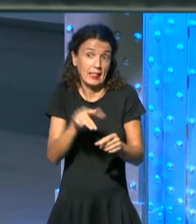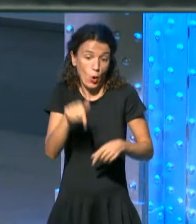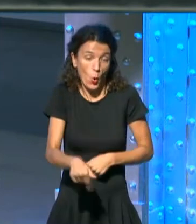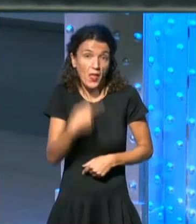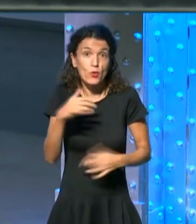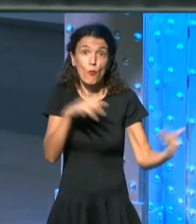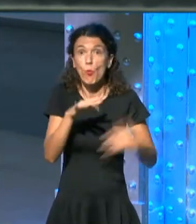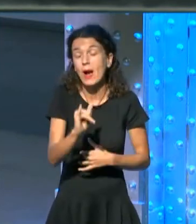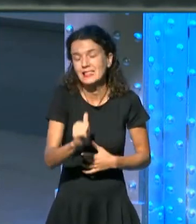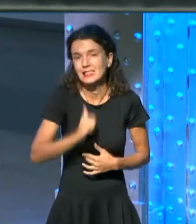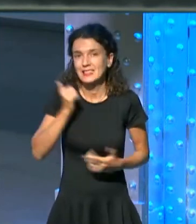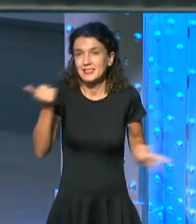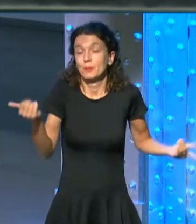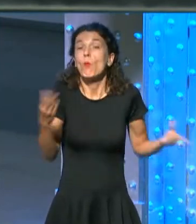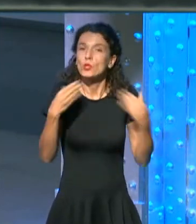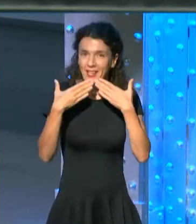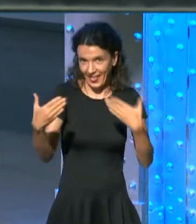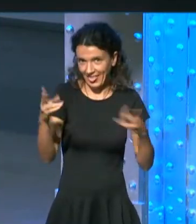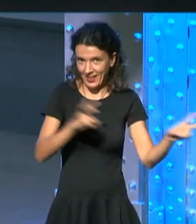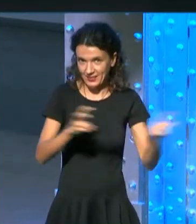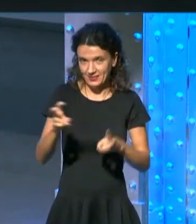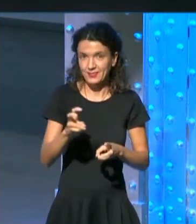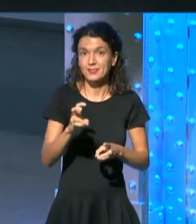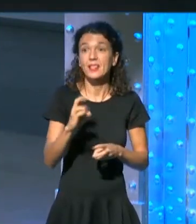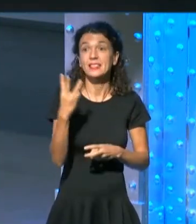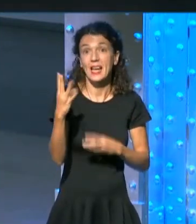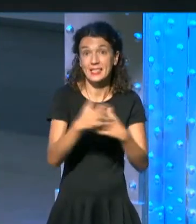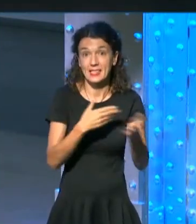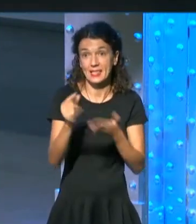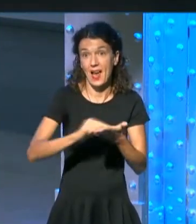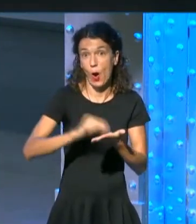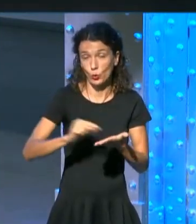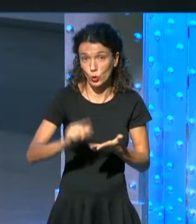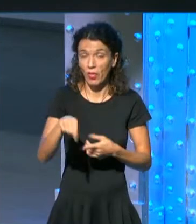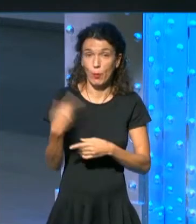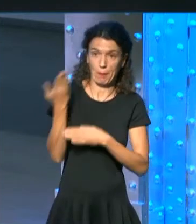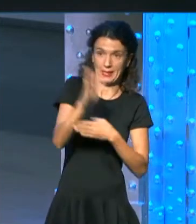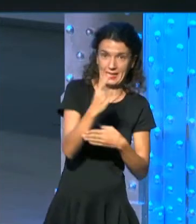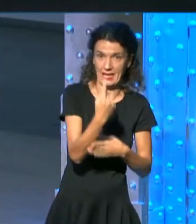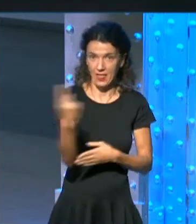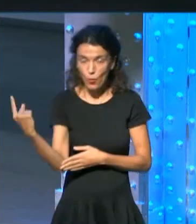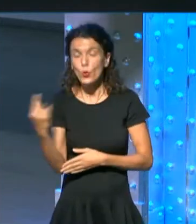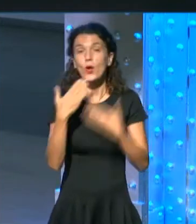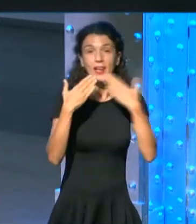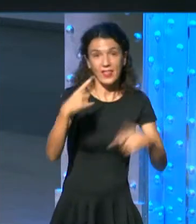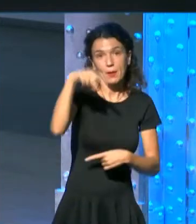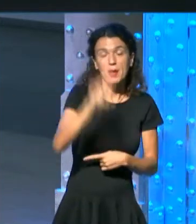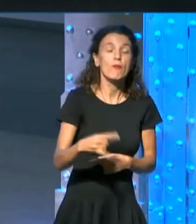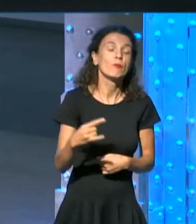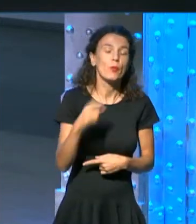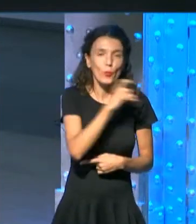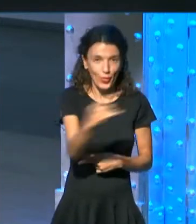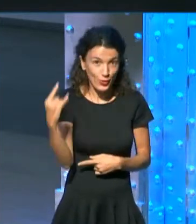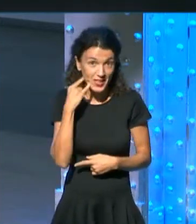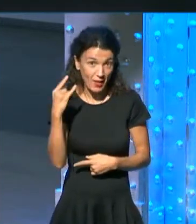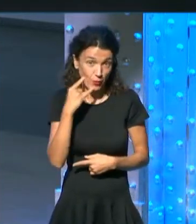dicho que hay fútbol además. Muchísimas gracias a los tres autores que tenemos aquí, que ahora os presentaré, y gracias por supuesto a la Fundación Telefónica